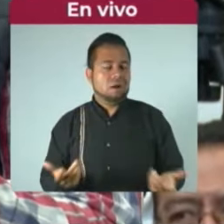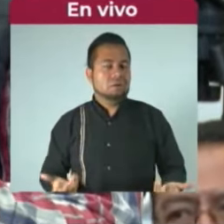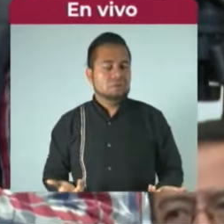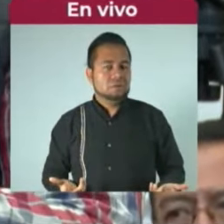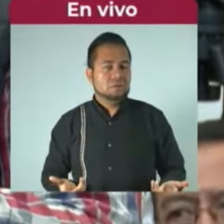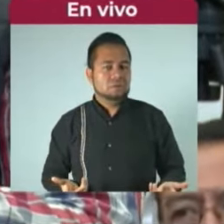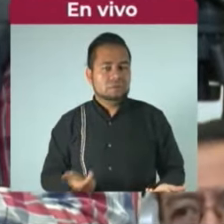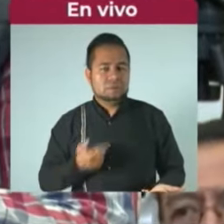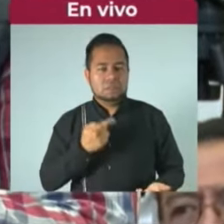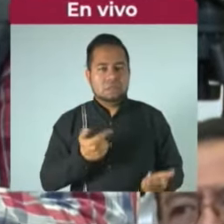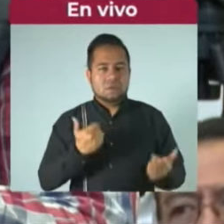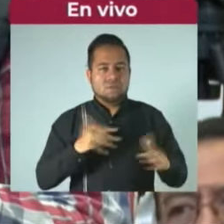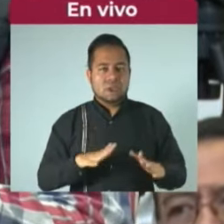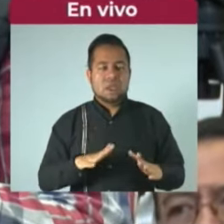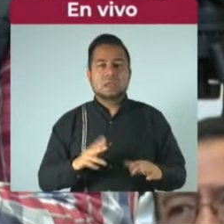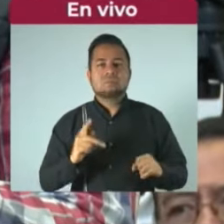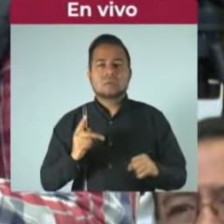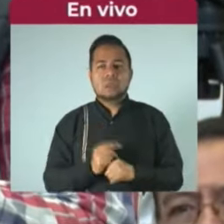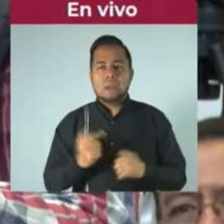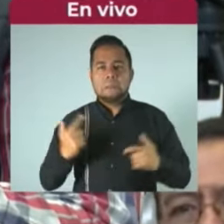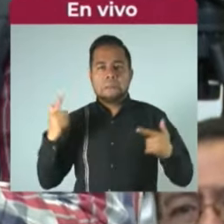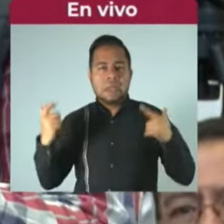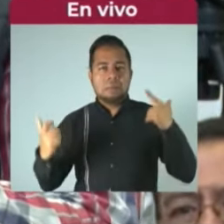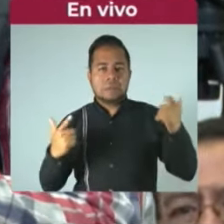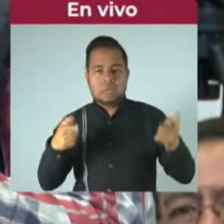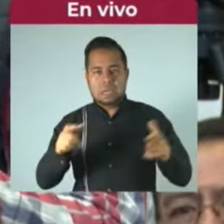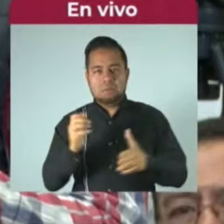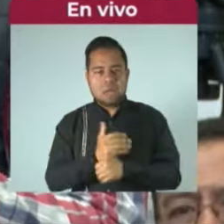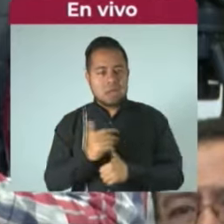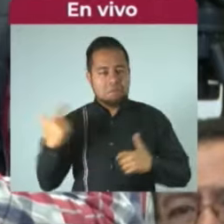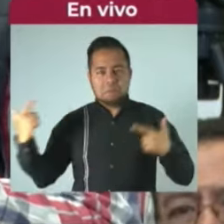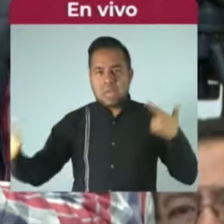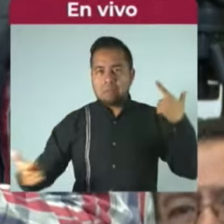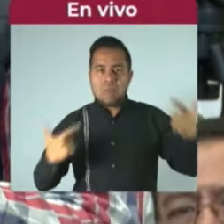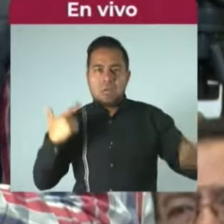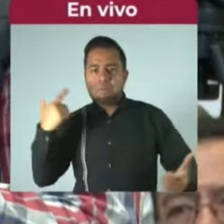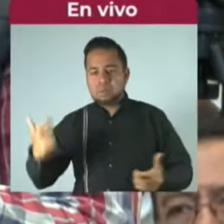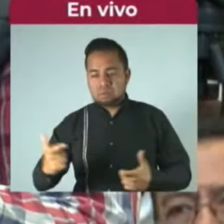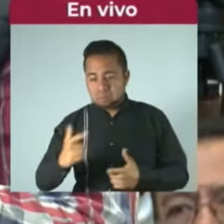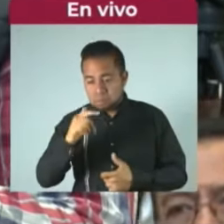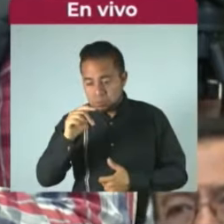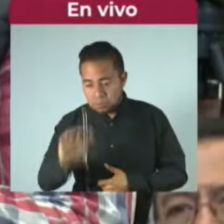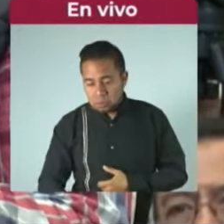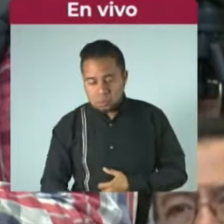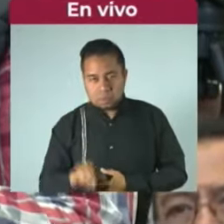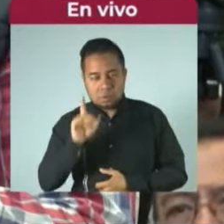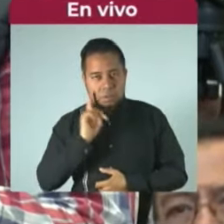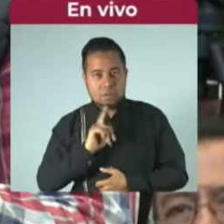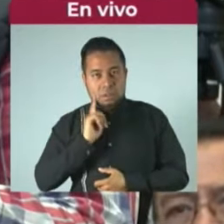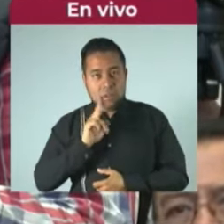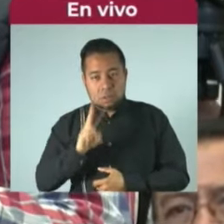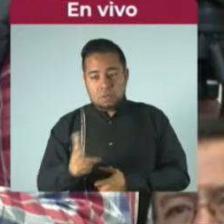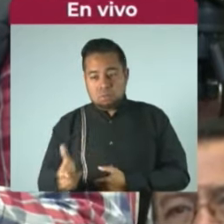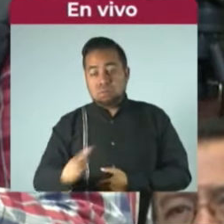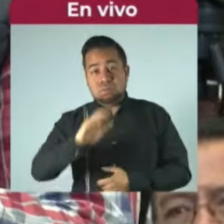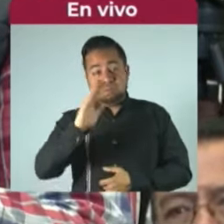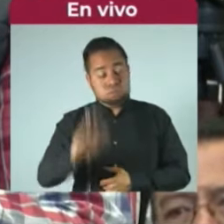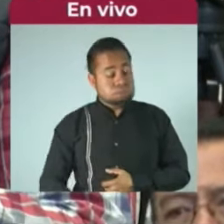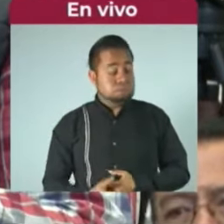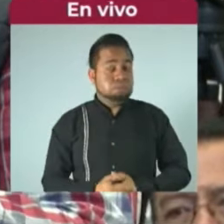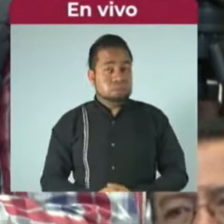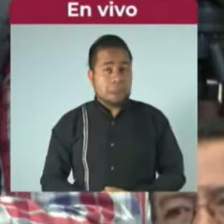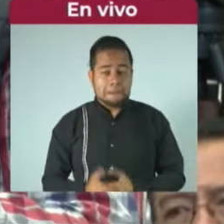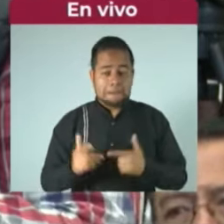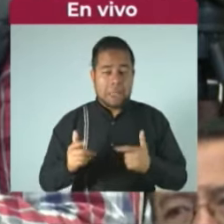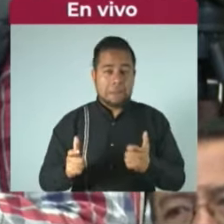entonces fue víctima de un tiroteo en este bar murió fue asesinada brutalmente con esos